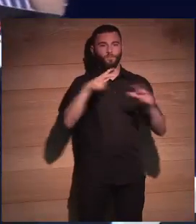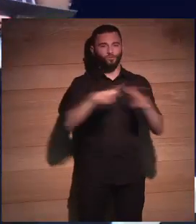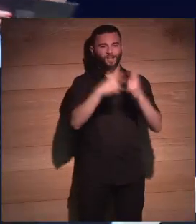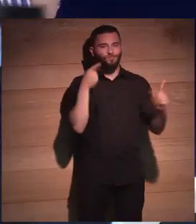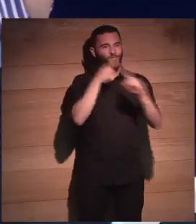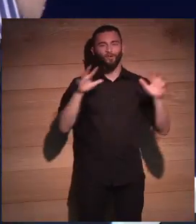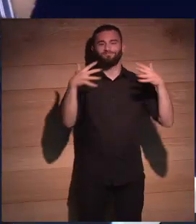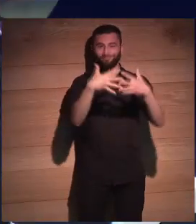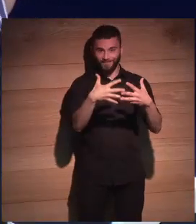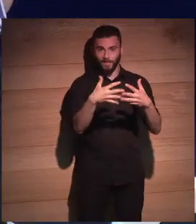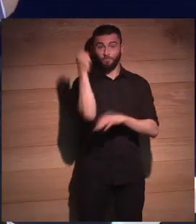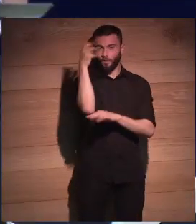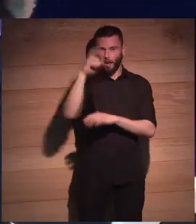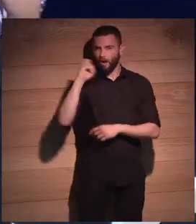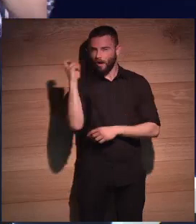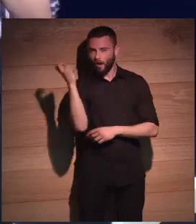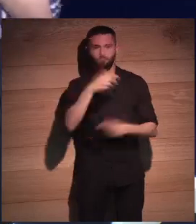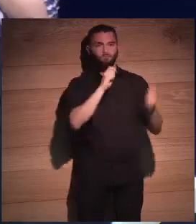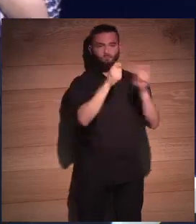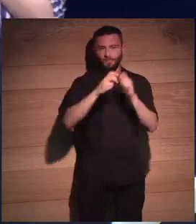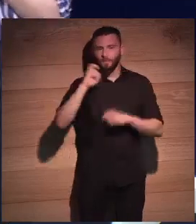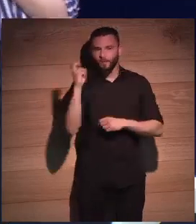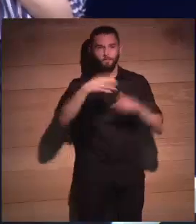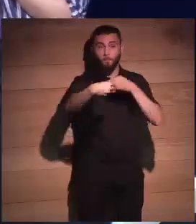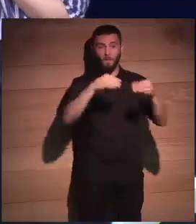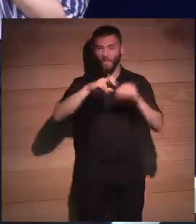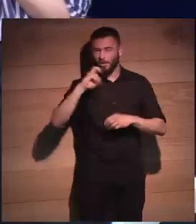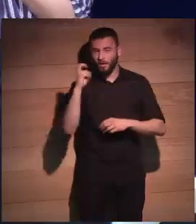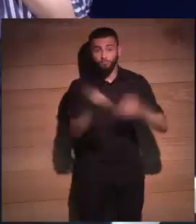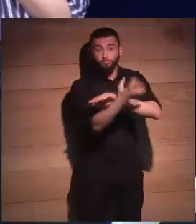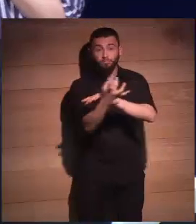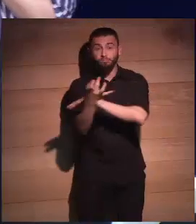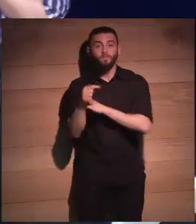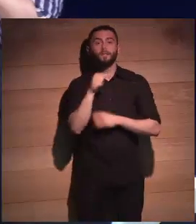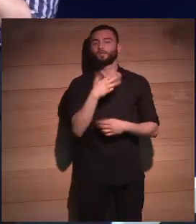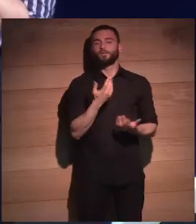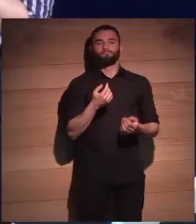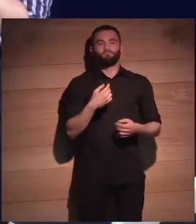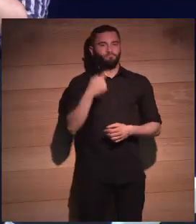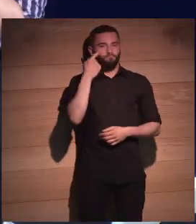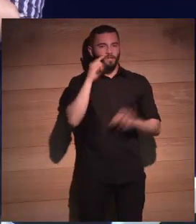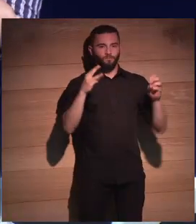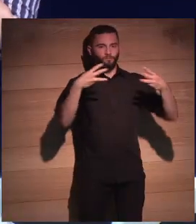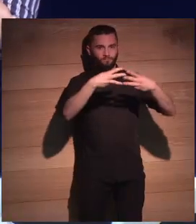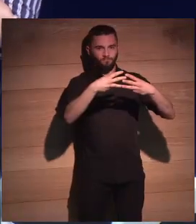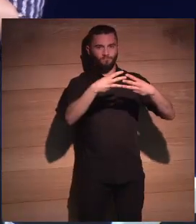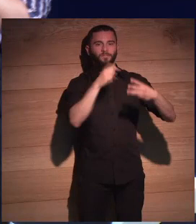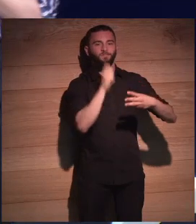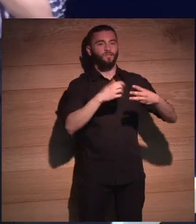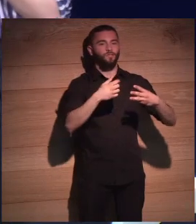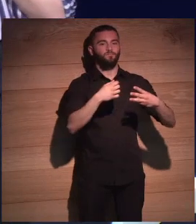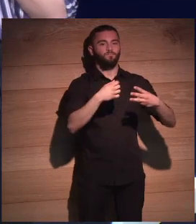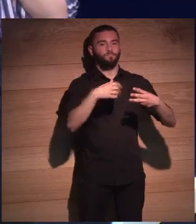Todas estas charlas, las ponencias, las entrevistas y los materiales que se están generando podéis consultarlos en la página web de Espacio Fundación